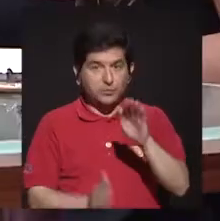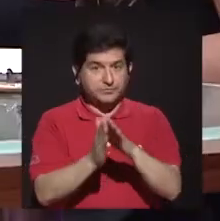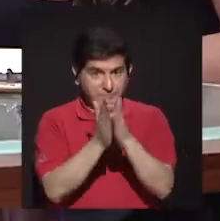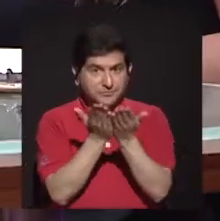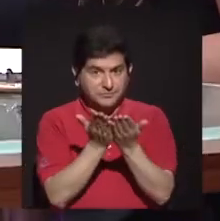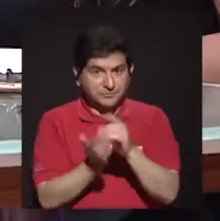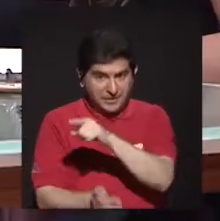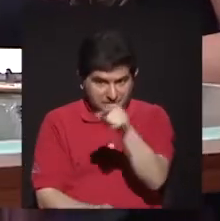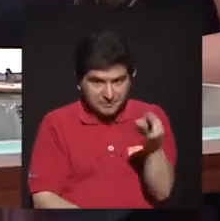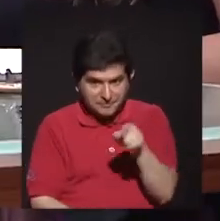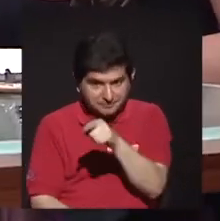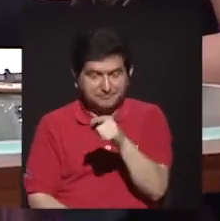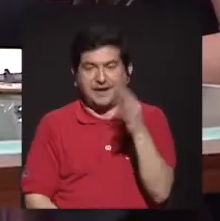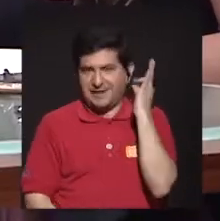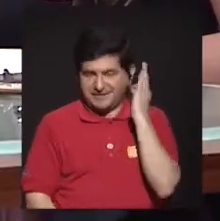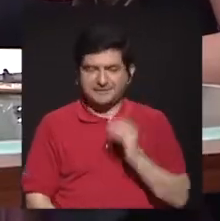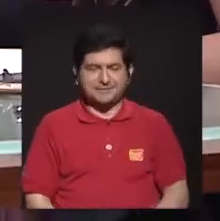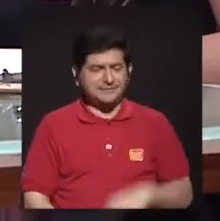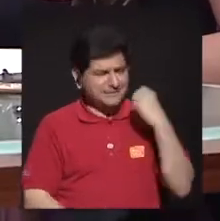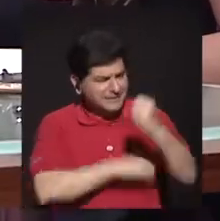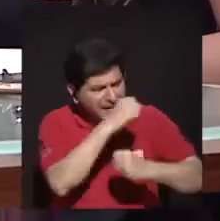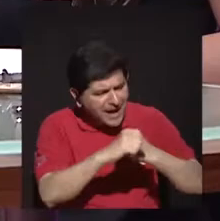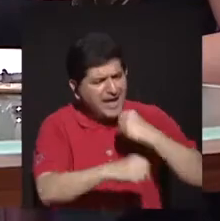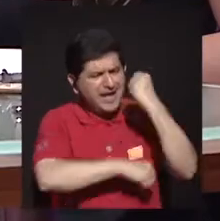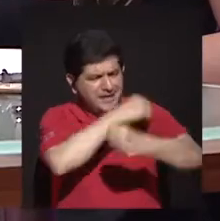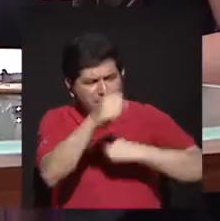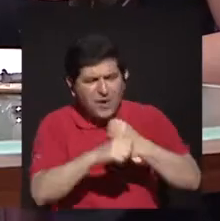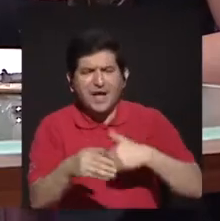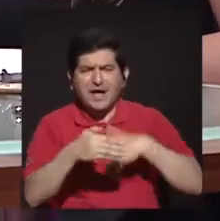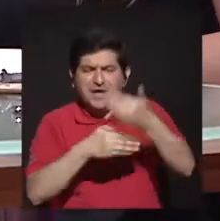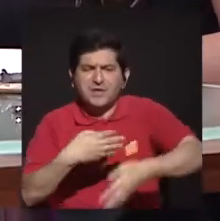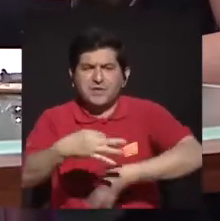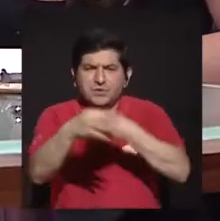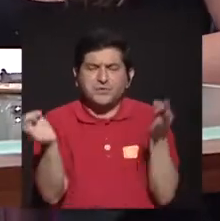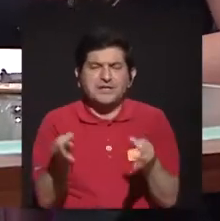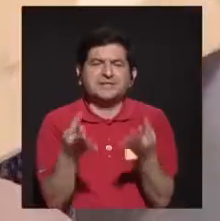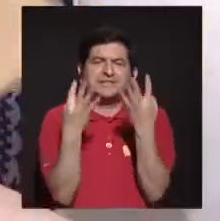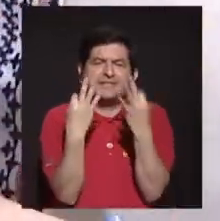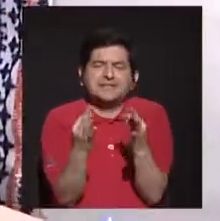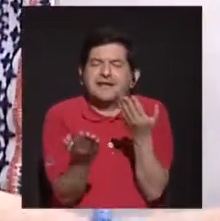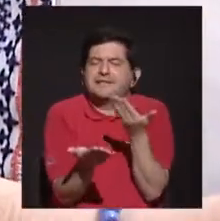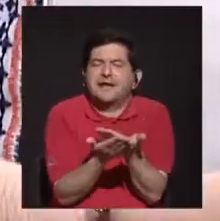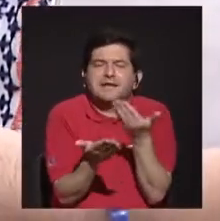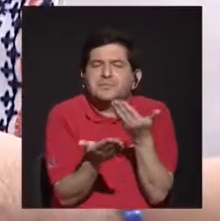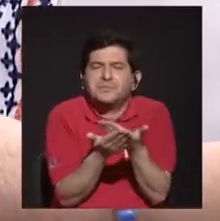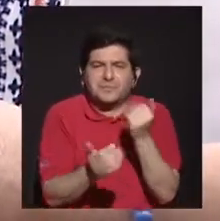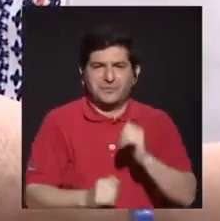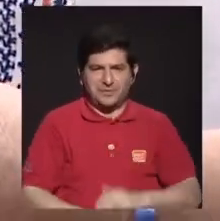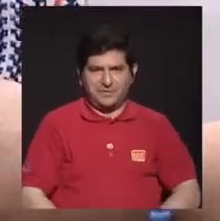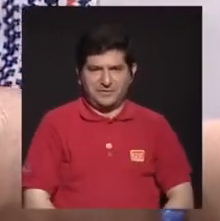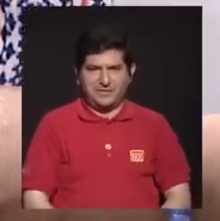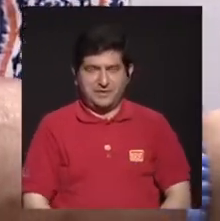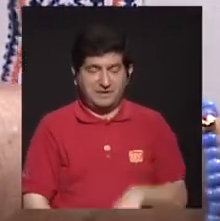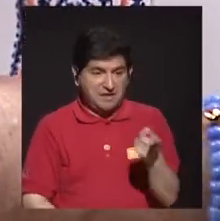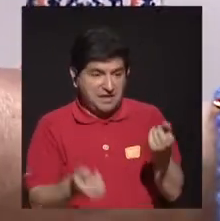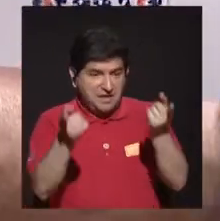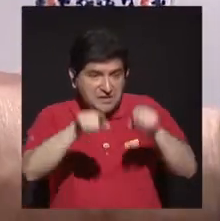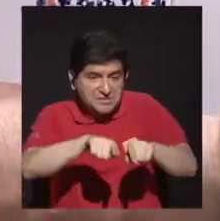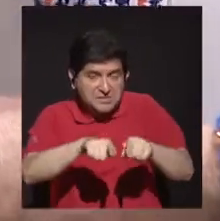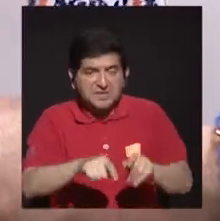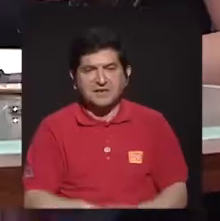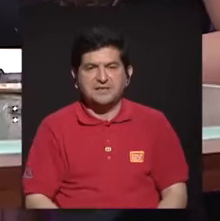libro para ellas. Entonces, cada año después del taller hacíamos una simulación, ¿verdad? Uh-huh. De lo que era un